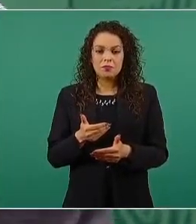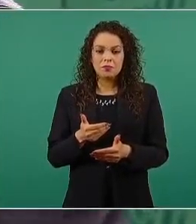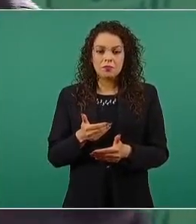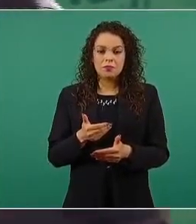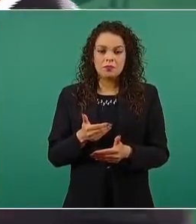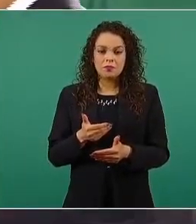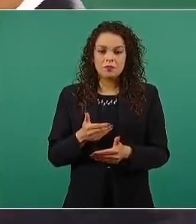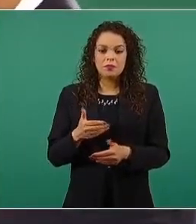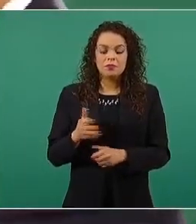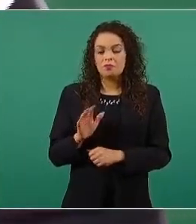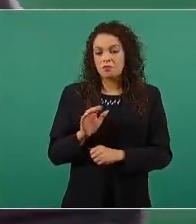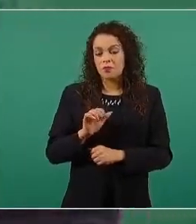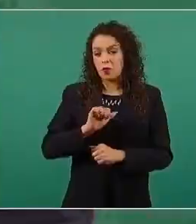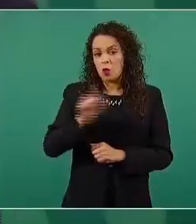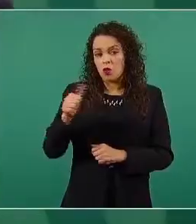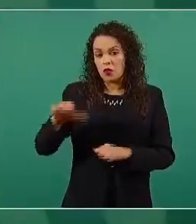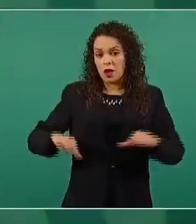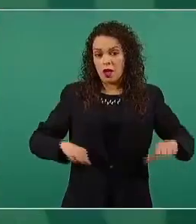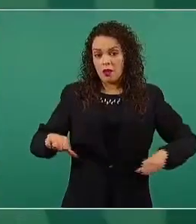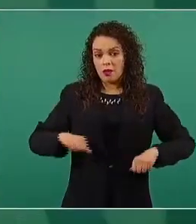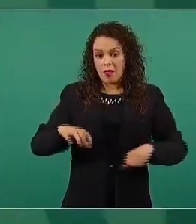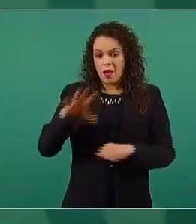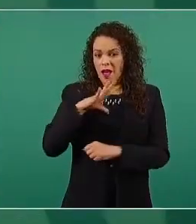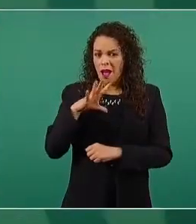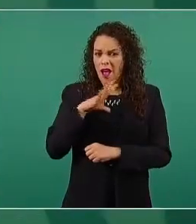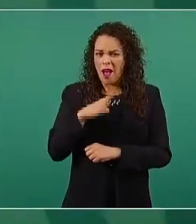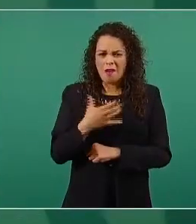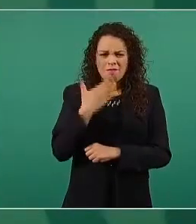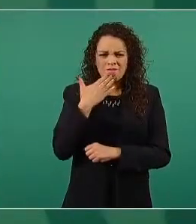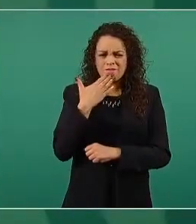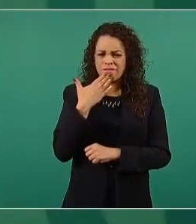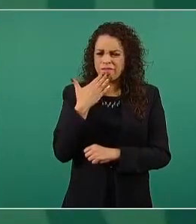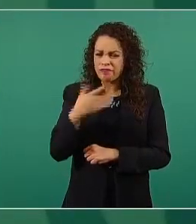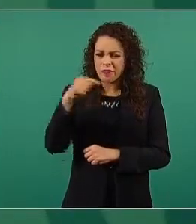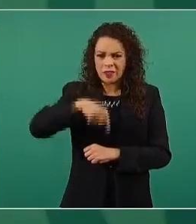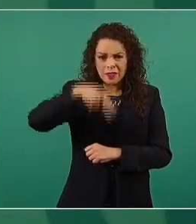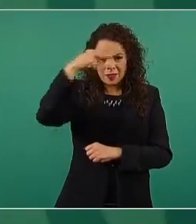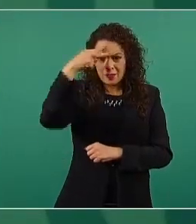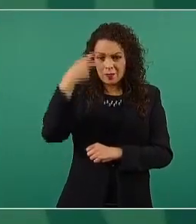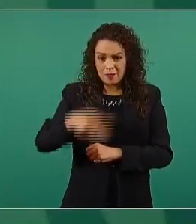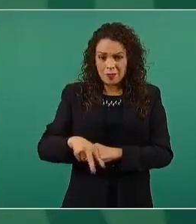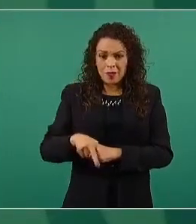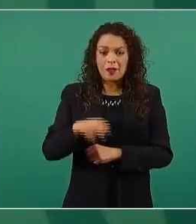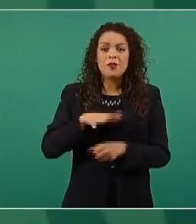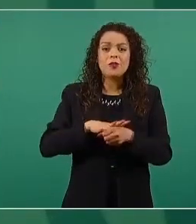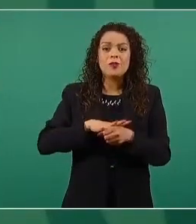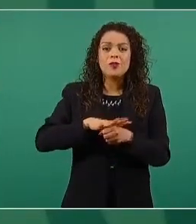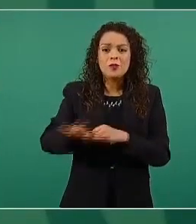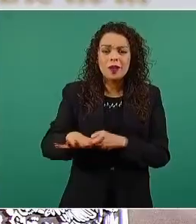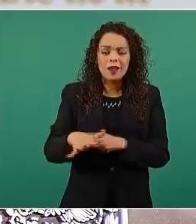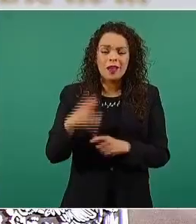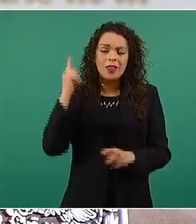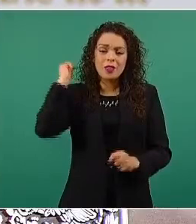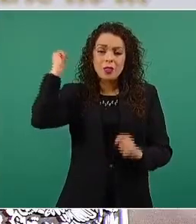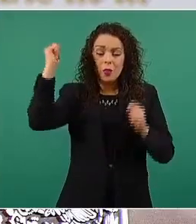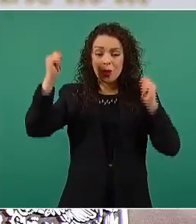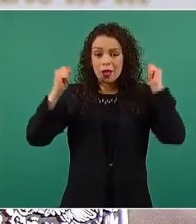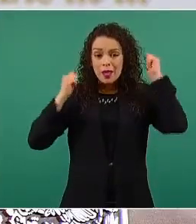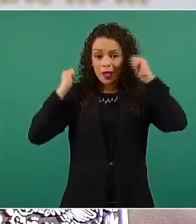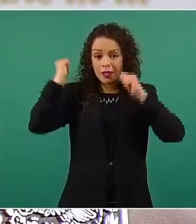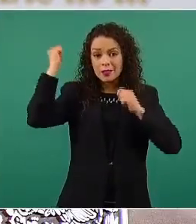en la cual hay mucho potencial en México, pero mucho, es el turismo.